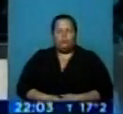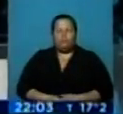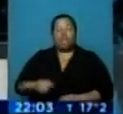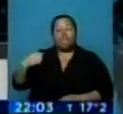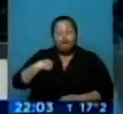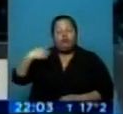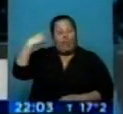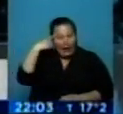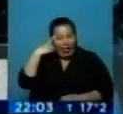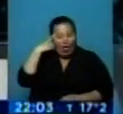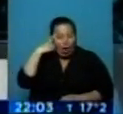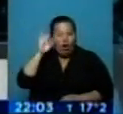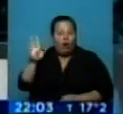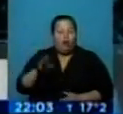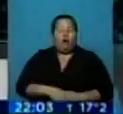Creo,